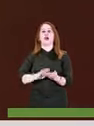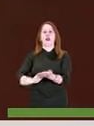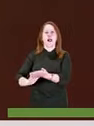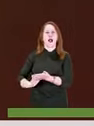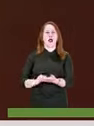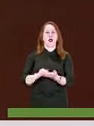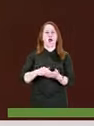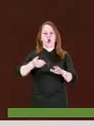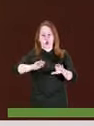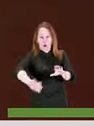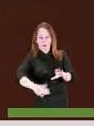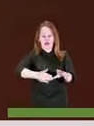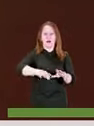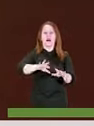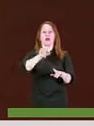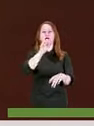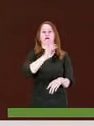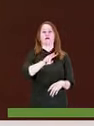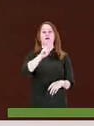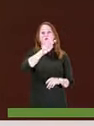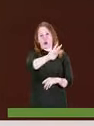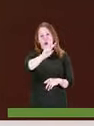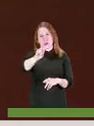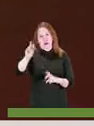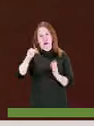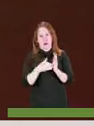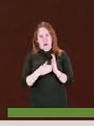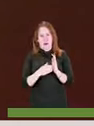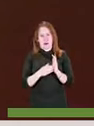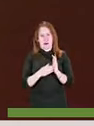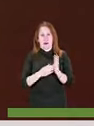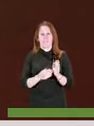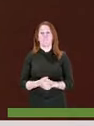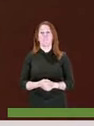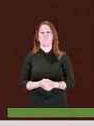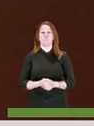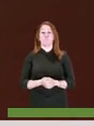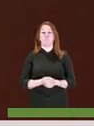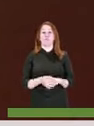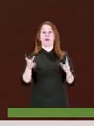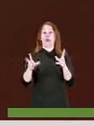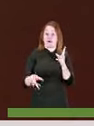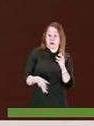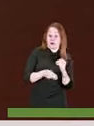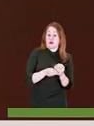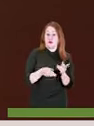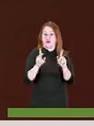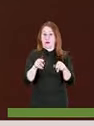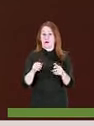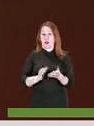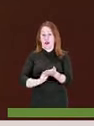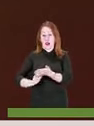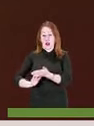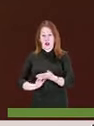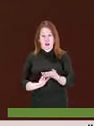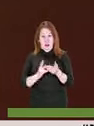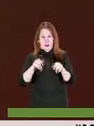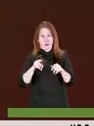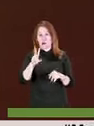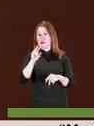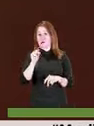huecos durante esos dos años con esos 12 contratos de mantenimiento. Y adicionalmente también, porque no solamente hacemos mantenimiento de vías, nos toca